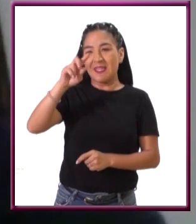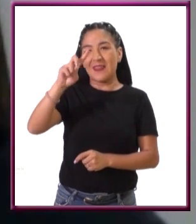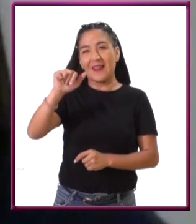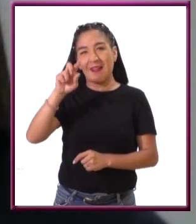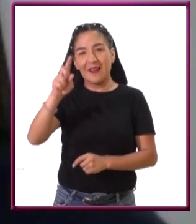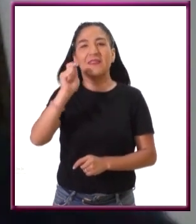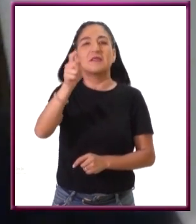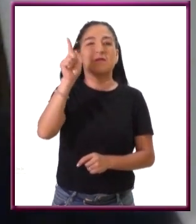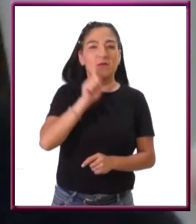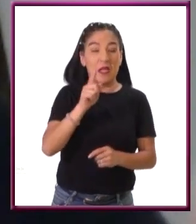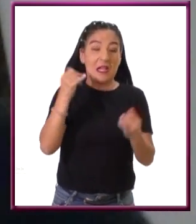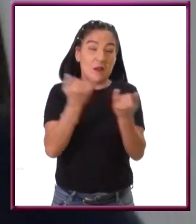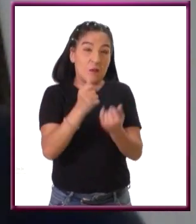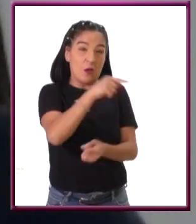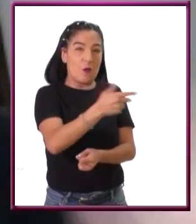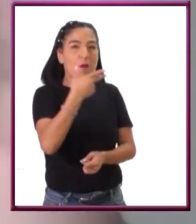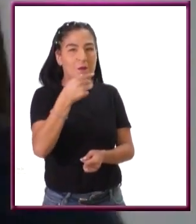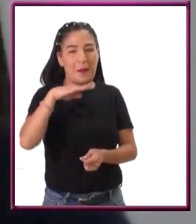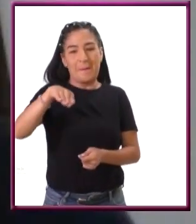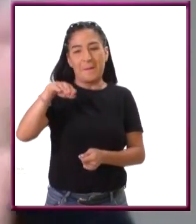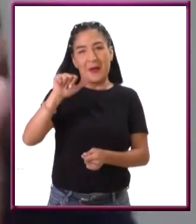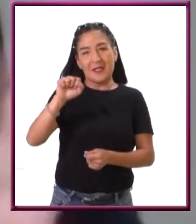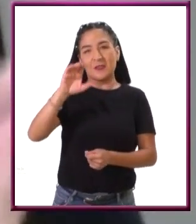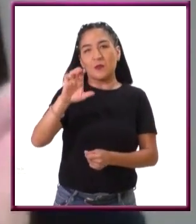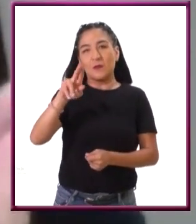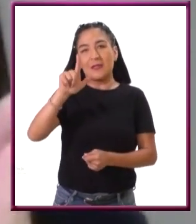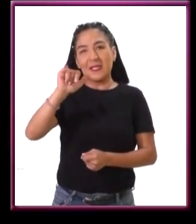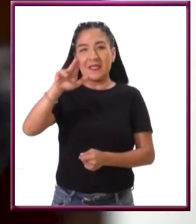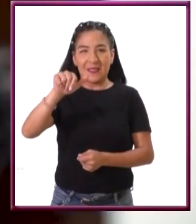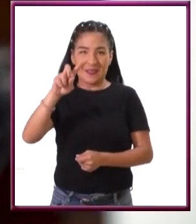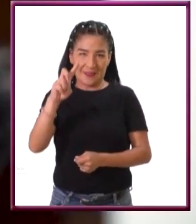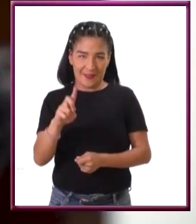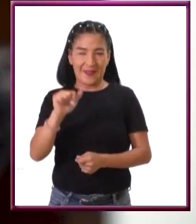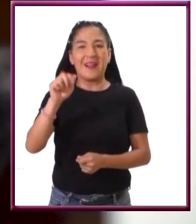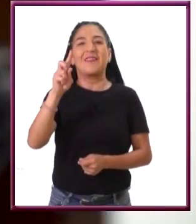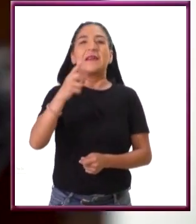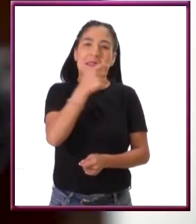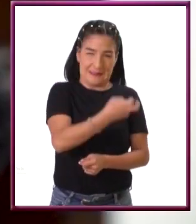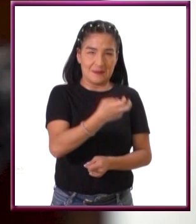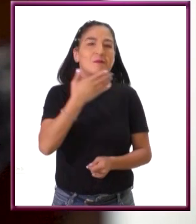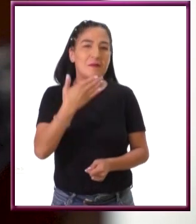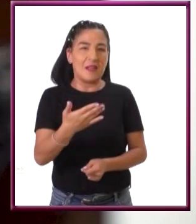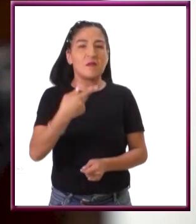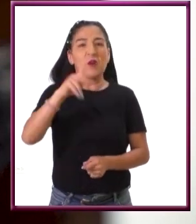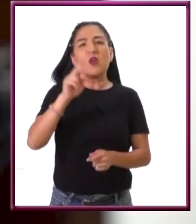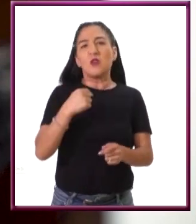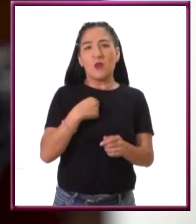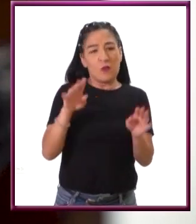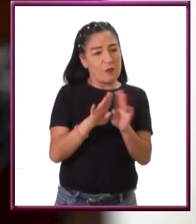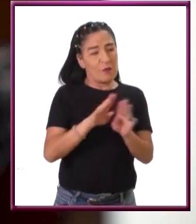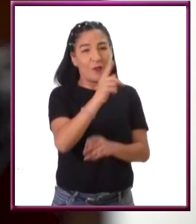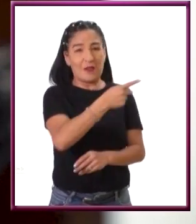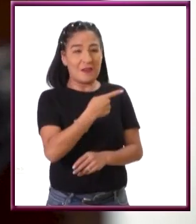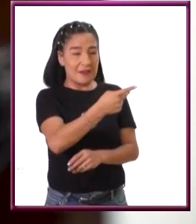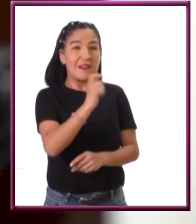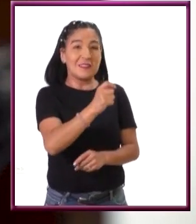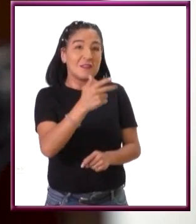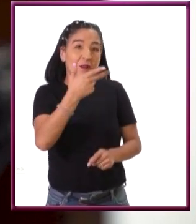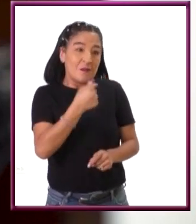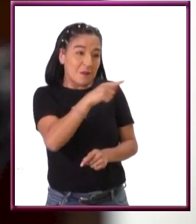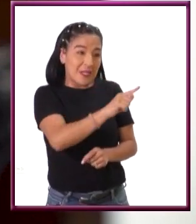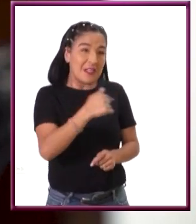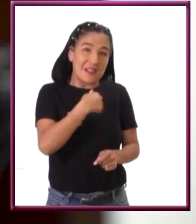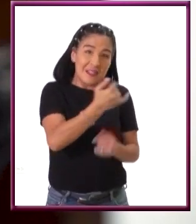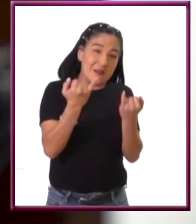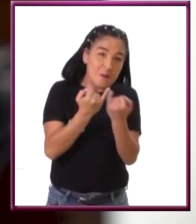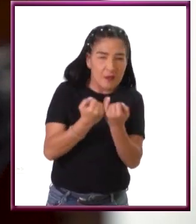sea igual a masculinidad y entonces está bien. Yo no necesito por qué tener las mismas condiciones que un